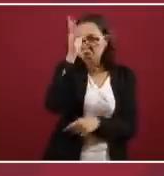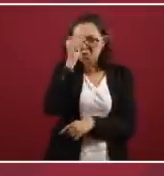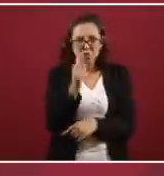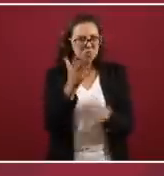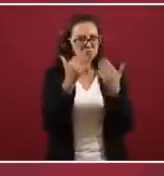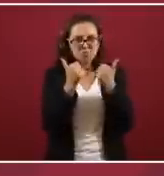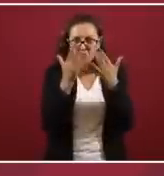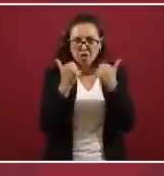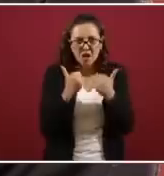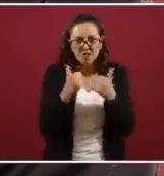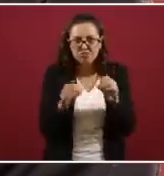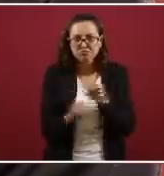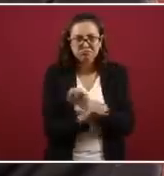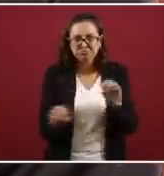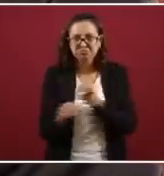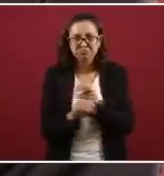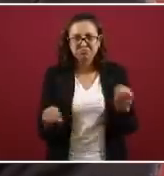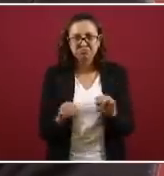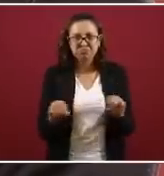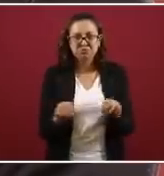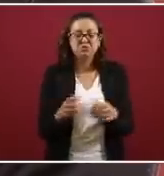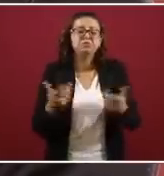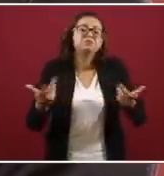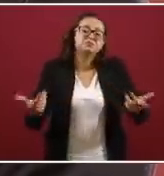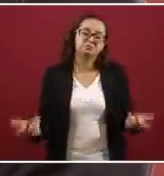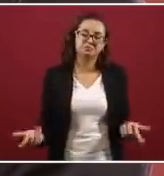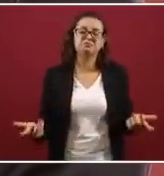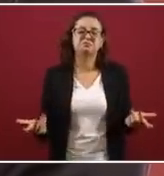entonces vamos